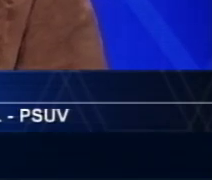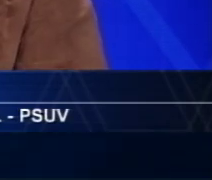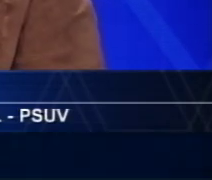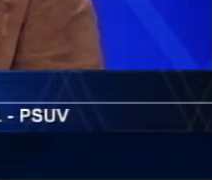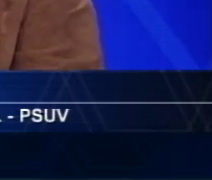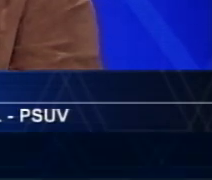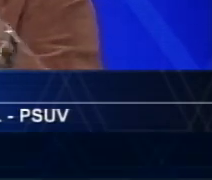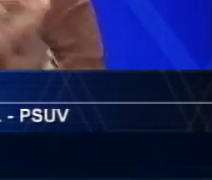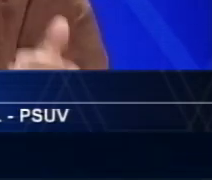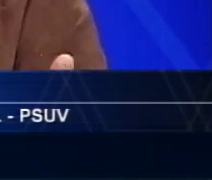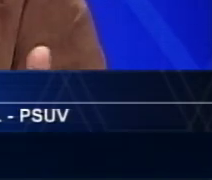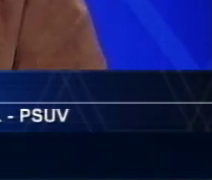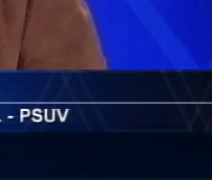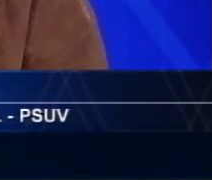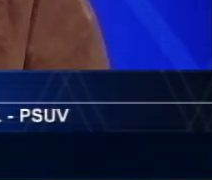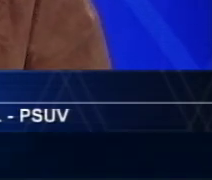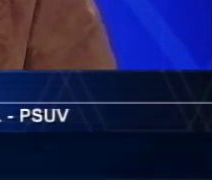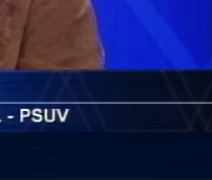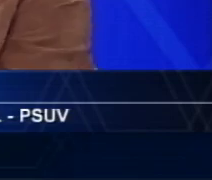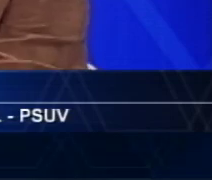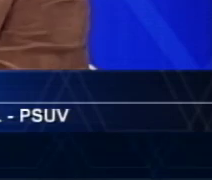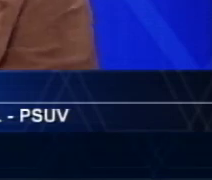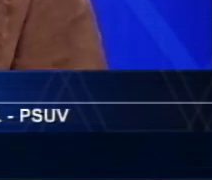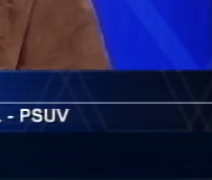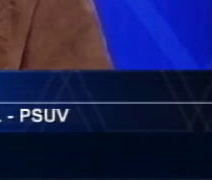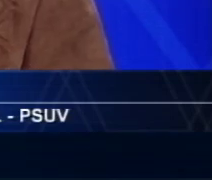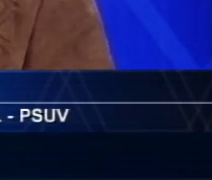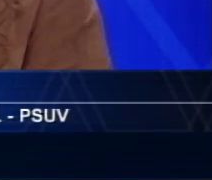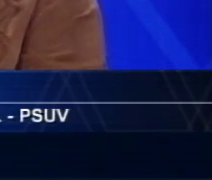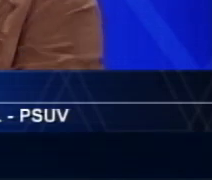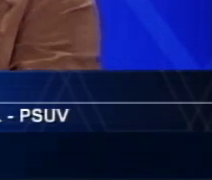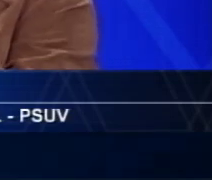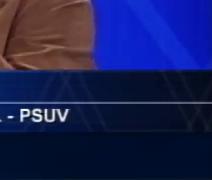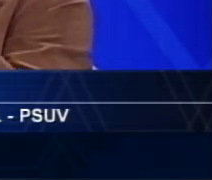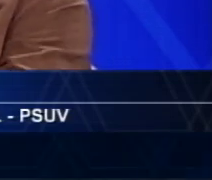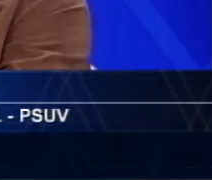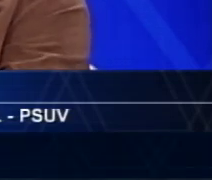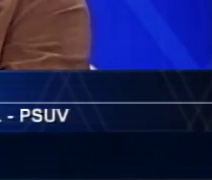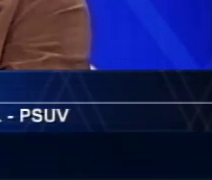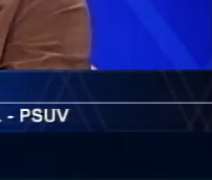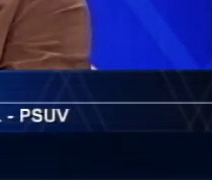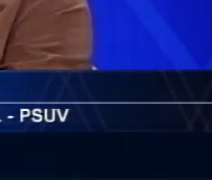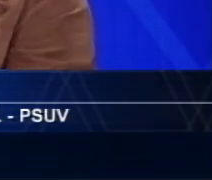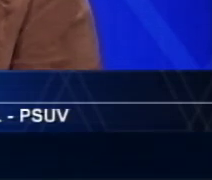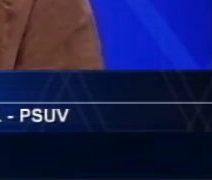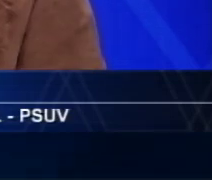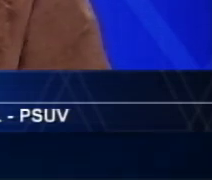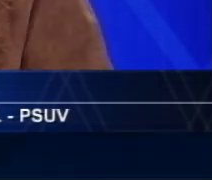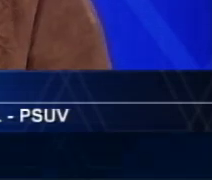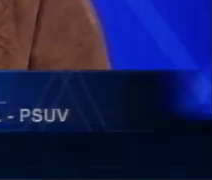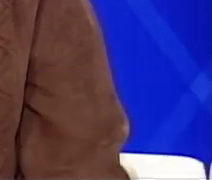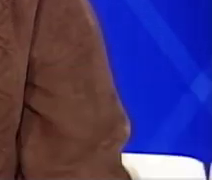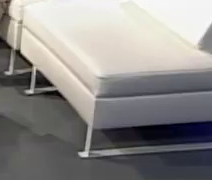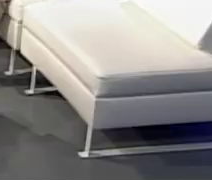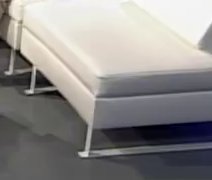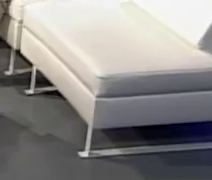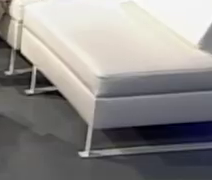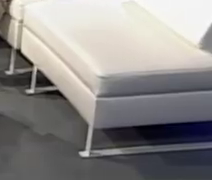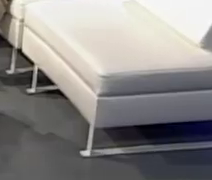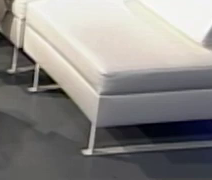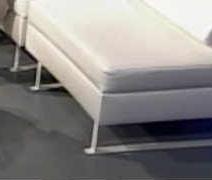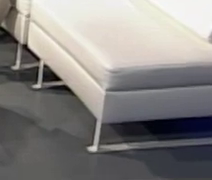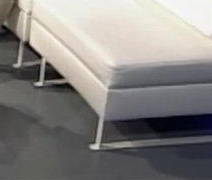monetario. Fíjate cómo el efecto, seguramente el tema lo vamos a tratar más adelante, el tema de la frontera. Ese es un tema bien interesante